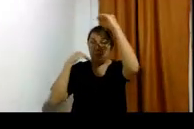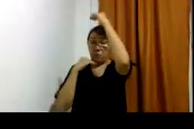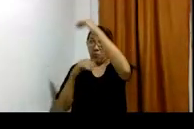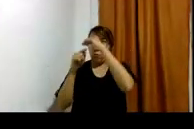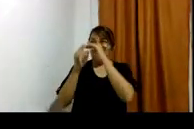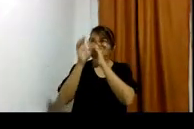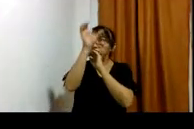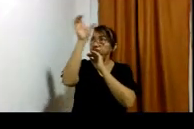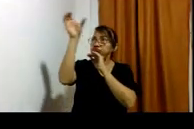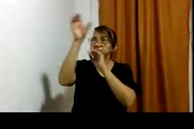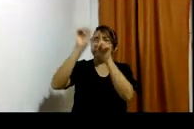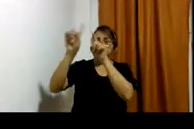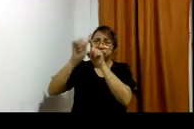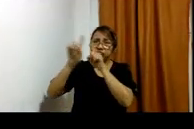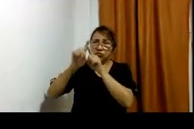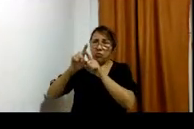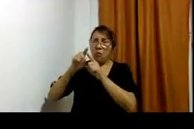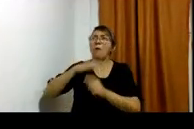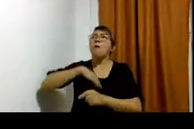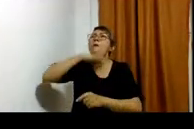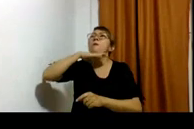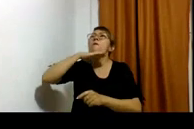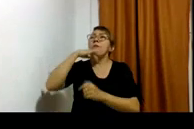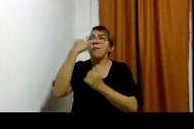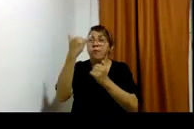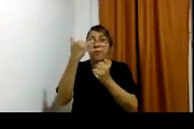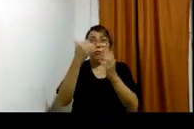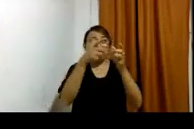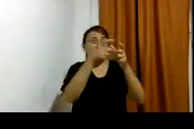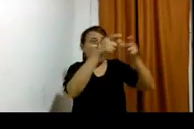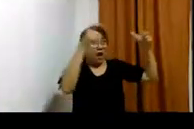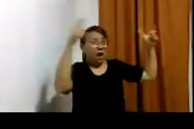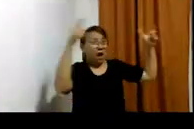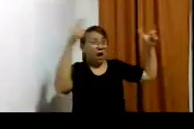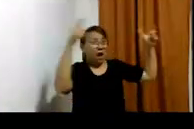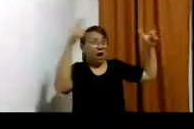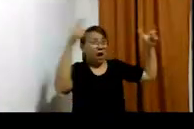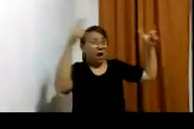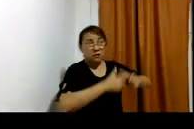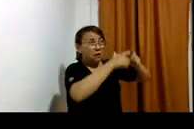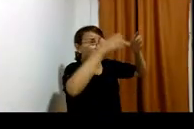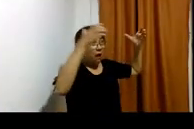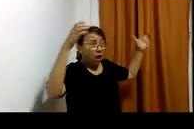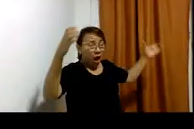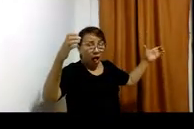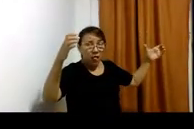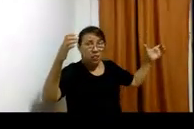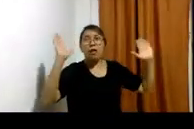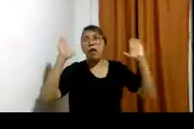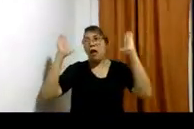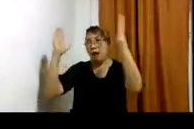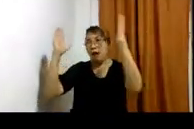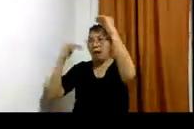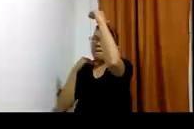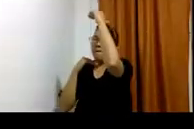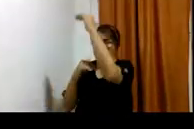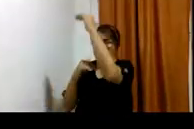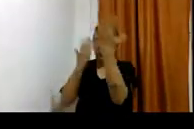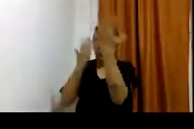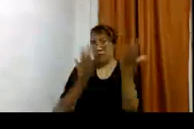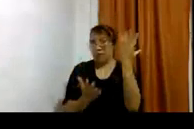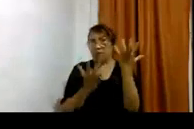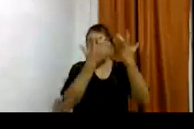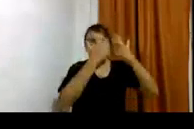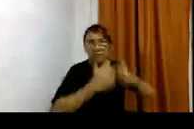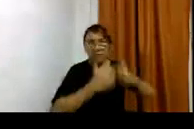buenos, suficientes materiales de acuerdo a mi sitio de trabajo, por la cantidad de trabajadores, pues no me voy a conformar con un pequeño botiquín, sino